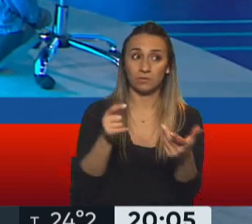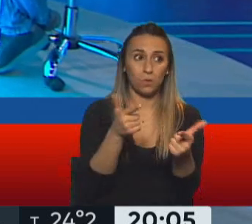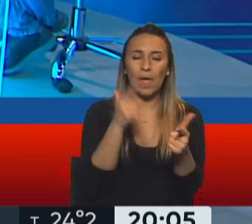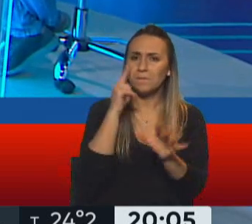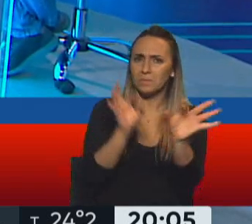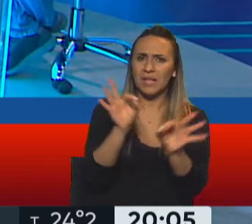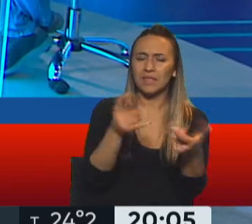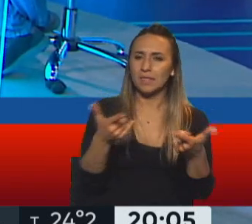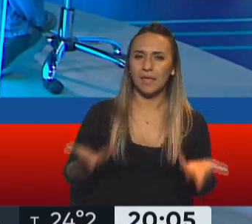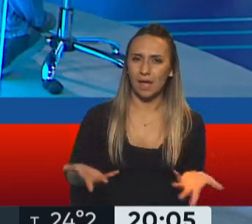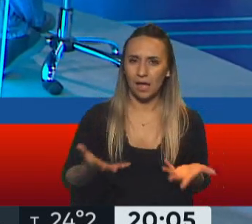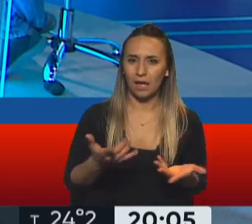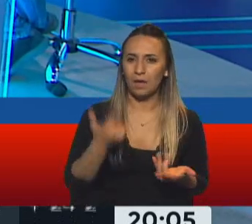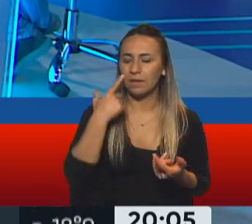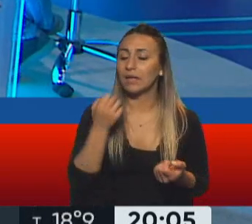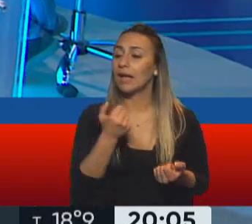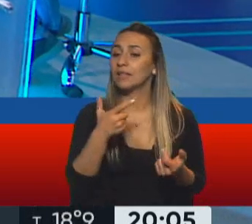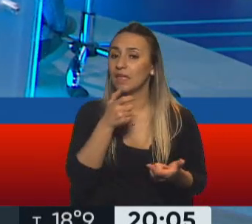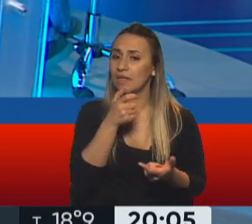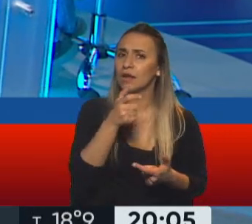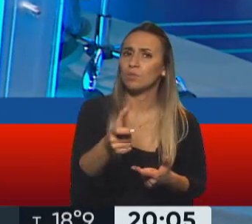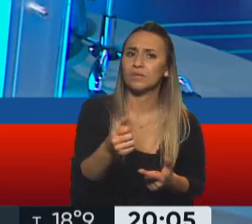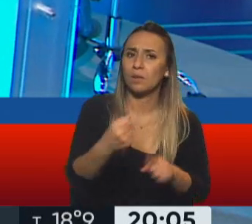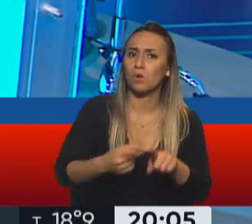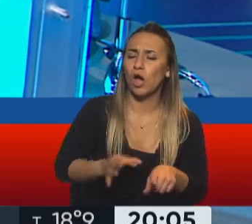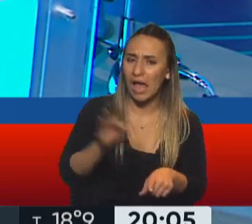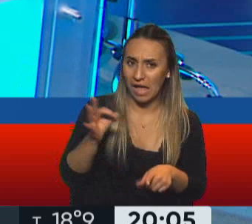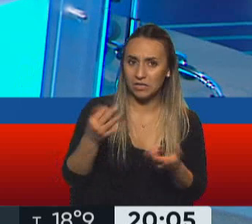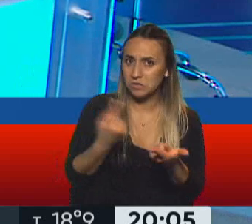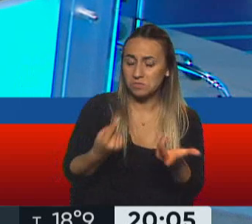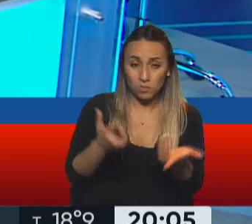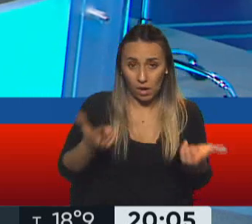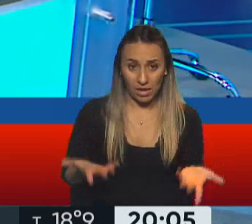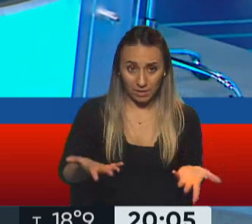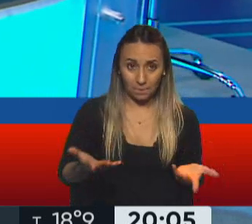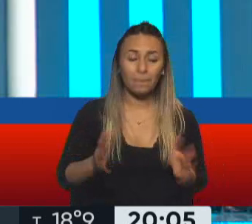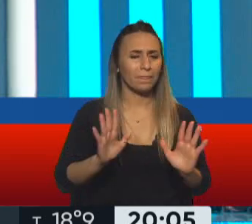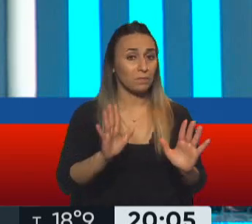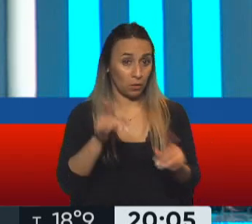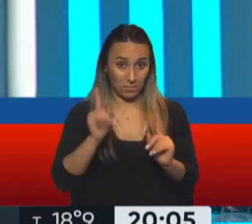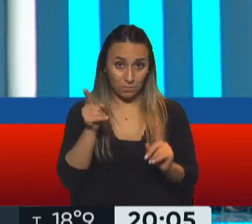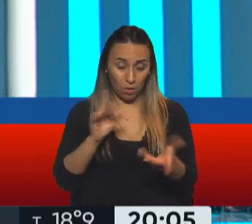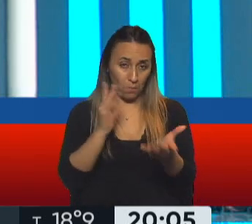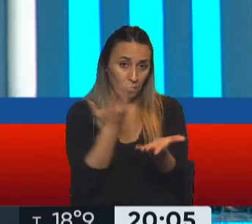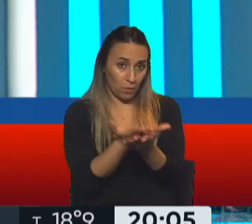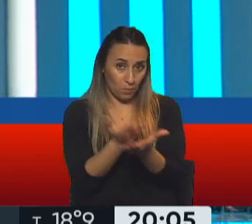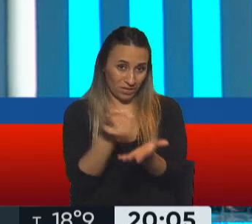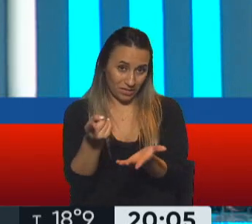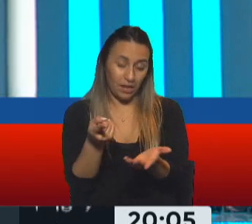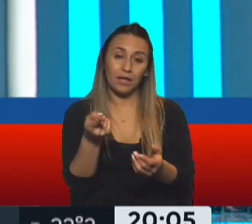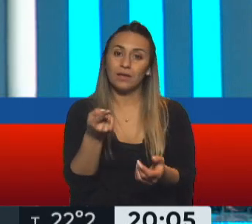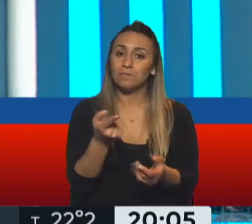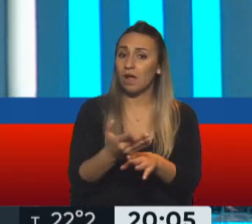temporalidad, que mida la cantidad de respuestas que se dan en un año. Discúlpeme, pero cada vez que se ha planteado algo en esos términos que usted plantea, lo que salió